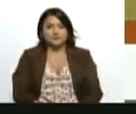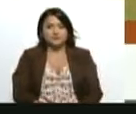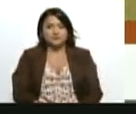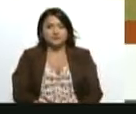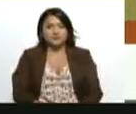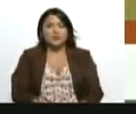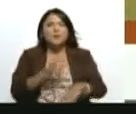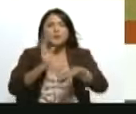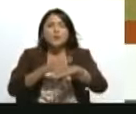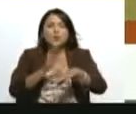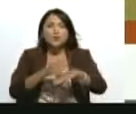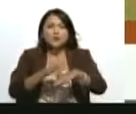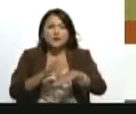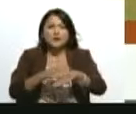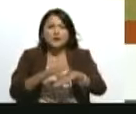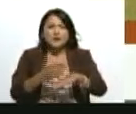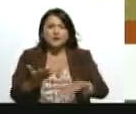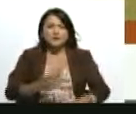¿Por qué?